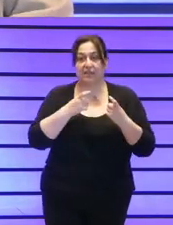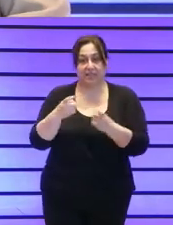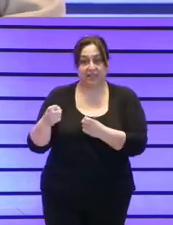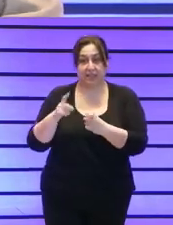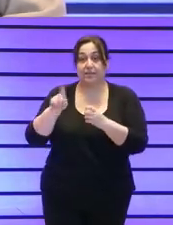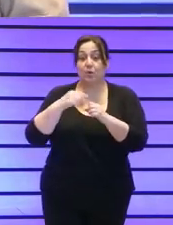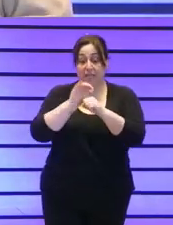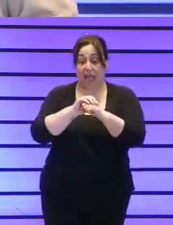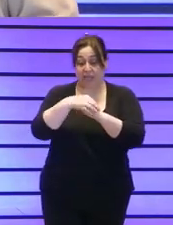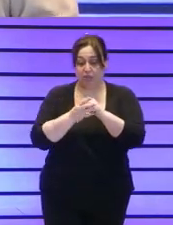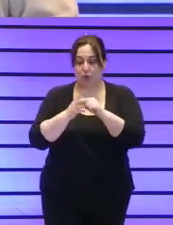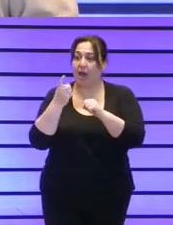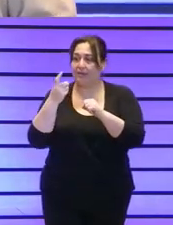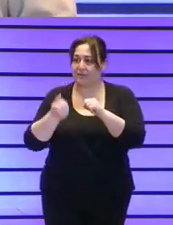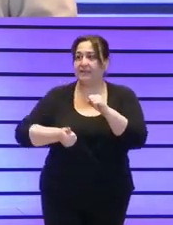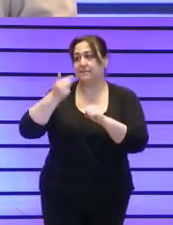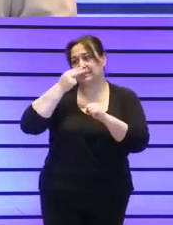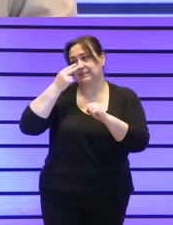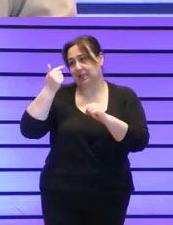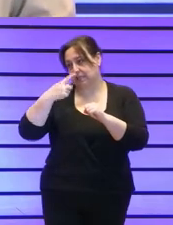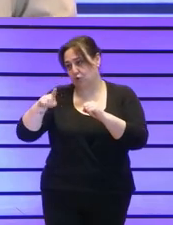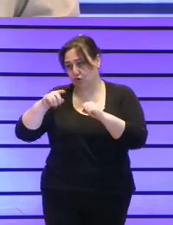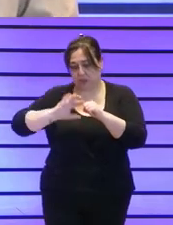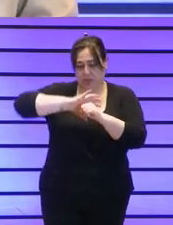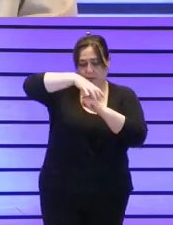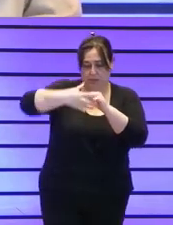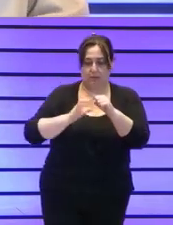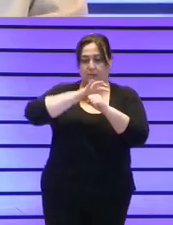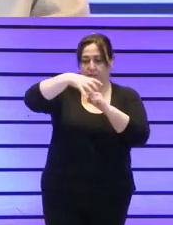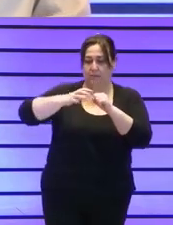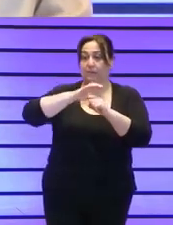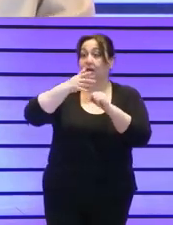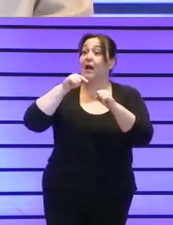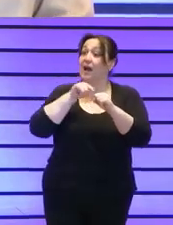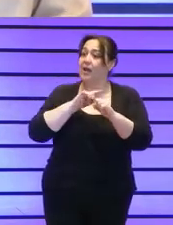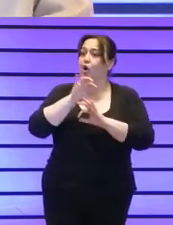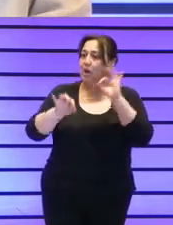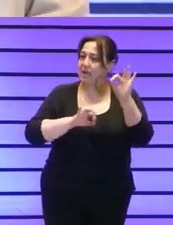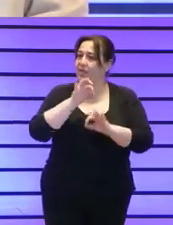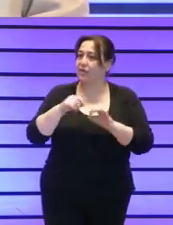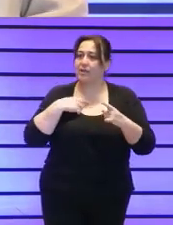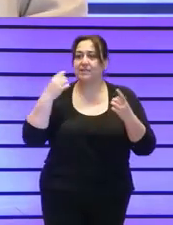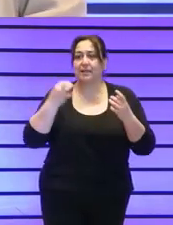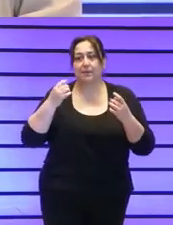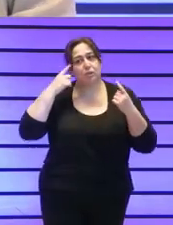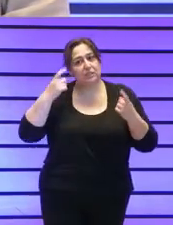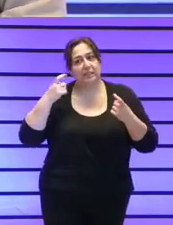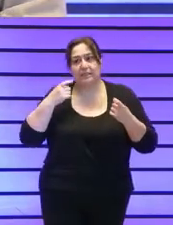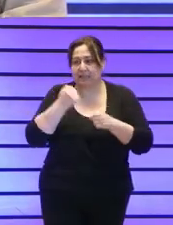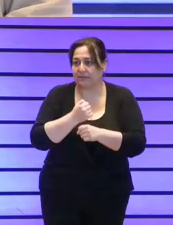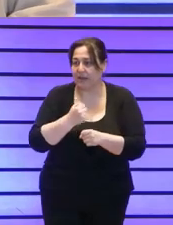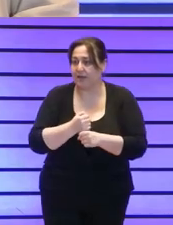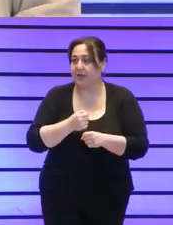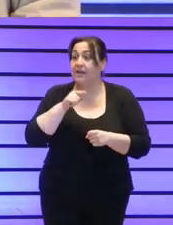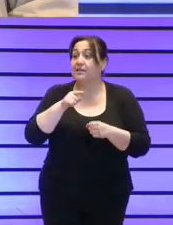esa capa de otros grupos de interés con los que las organizaciones tenemos que intentar ser porosas y estar. Esto de las jornadas